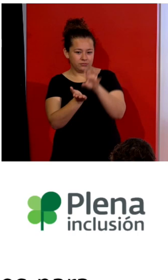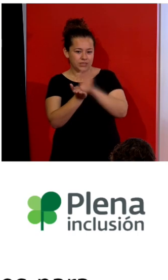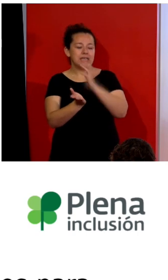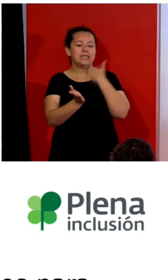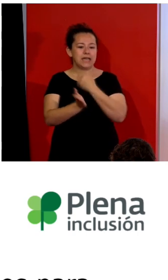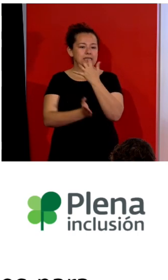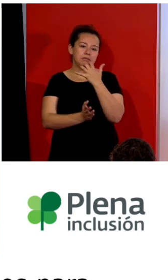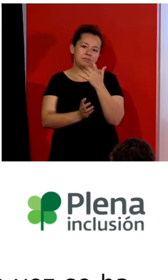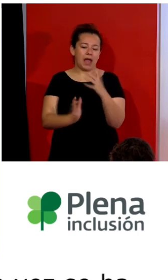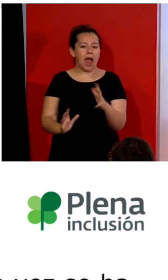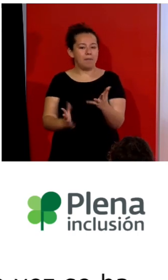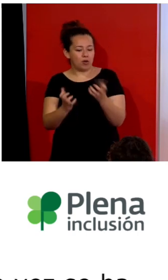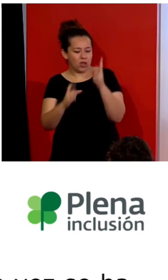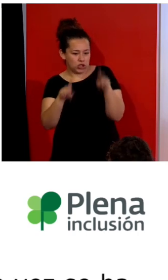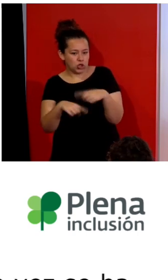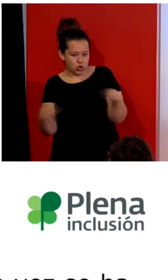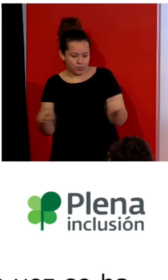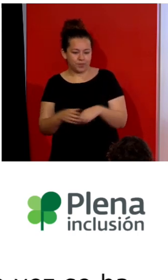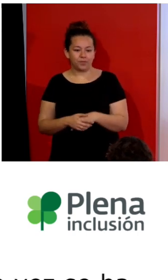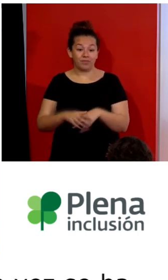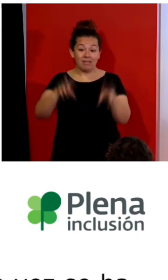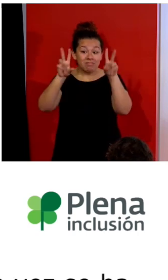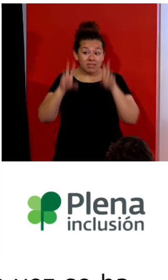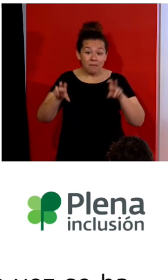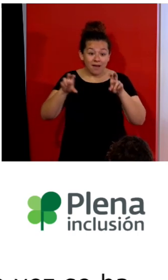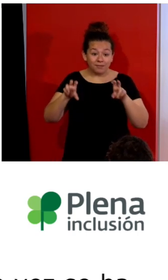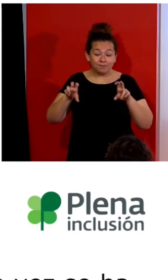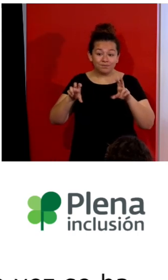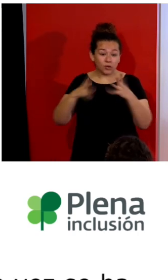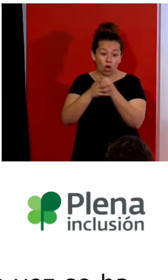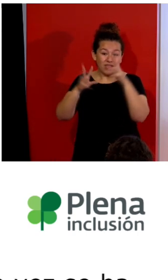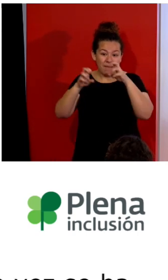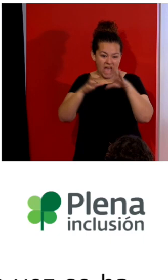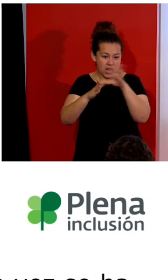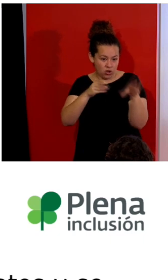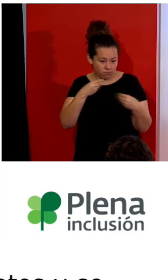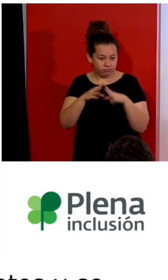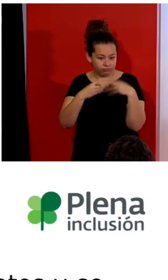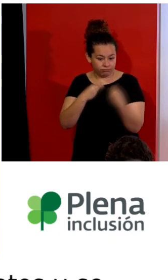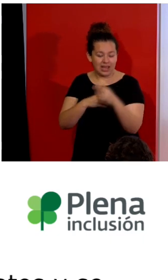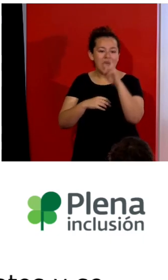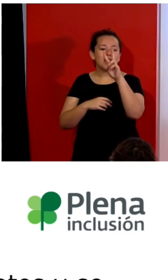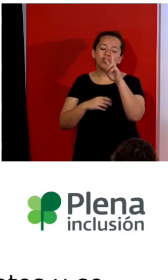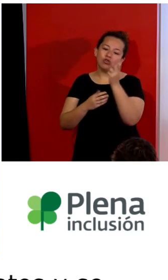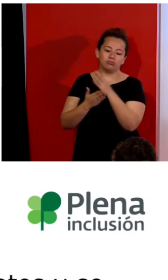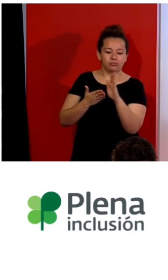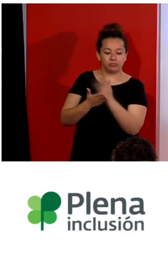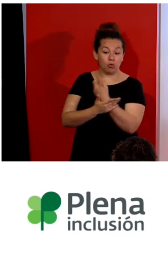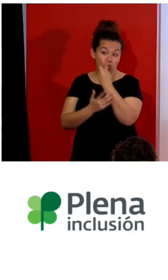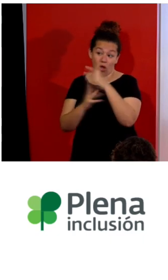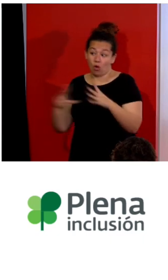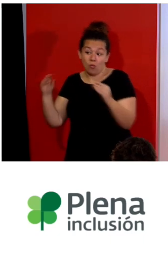aprobados. El temario. Con los temarios, el temario consta de dos partes. Una parte que es